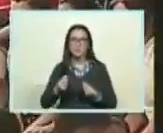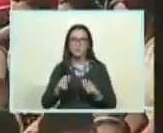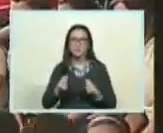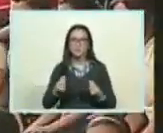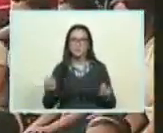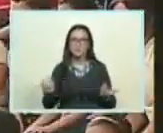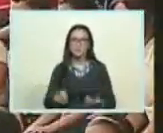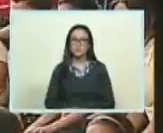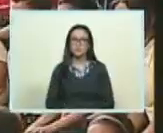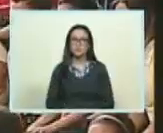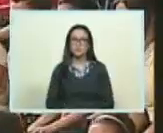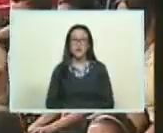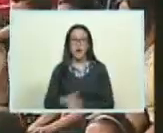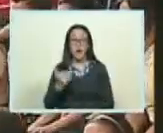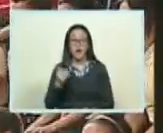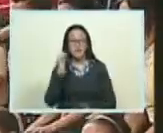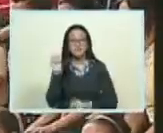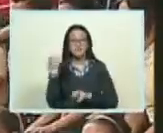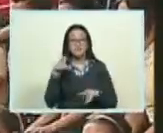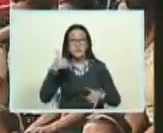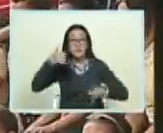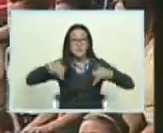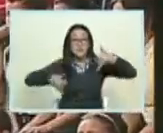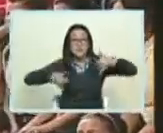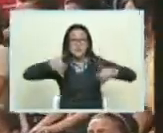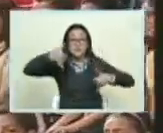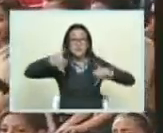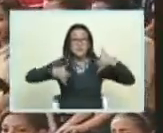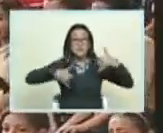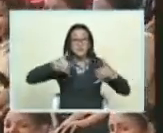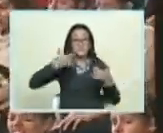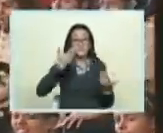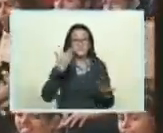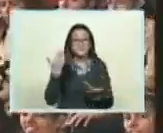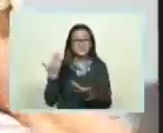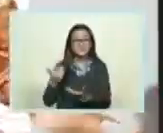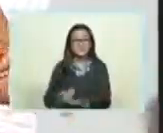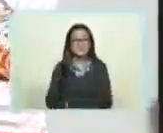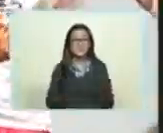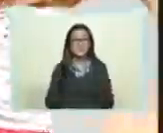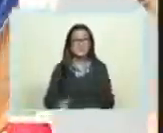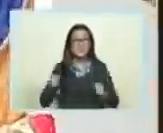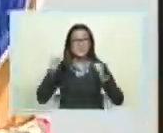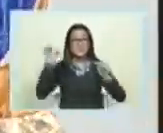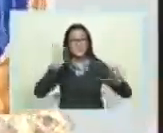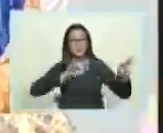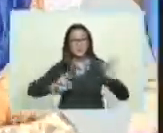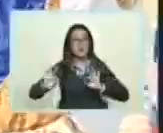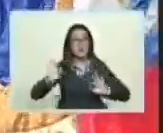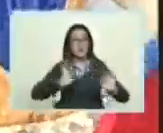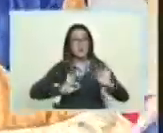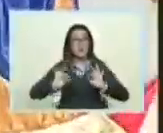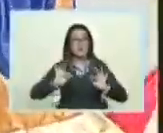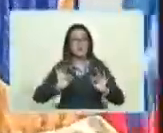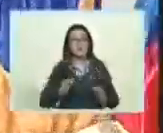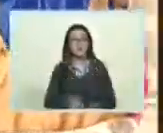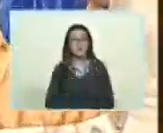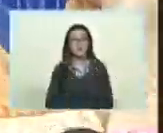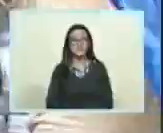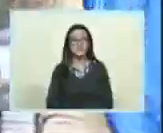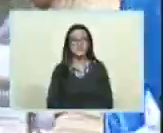Mira, están llegando los sanqueros. Mira, puro muchacho, que vivan los sanqueros, que viva el teatro.